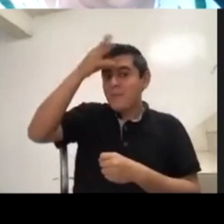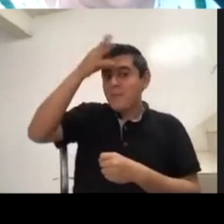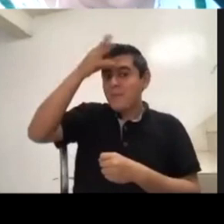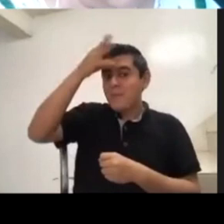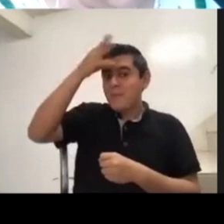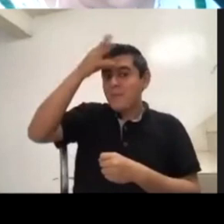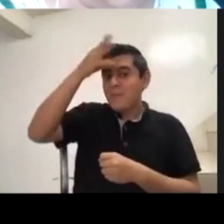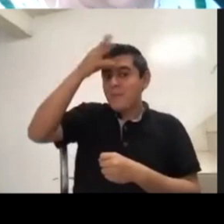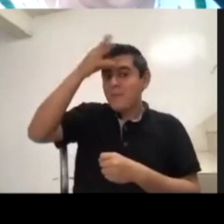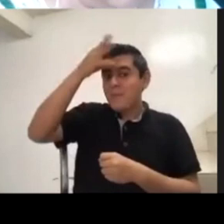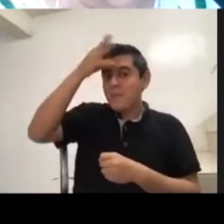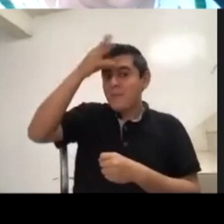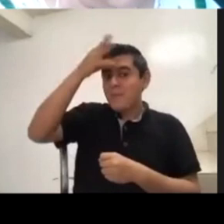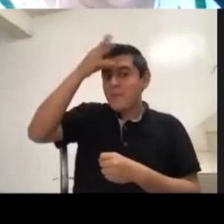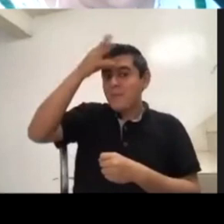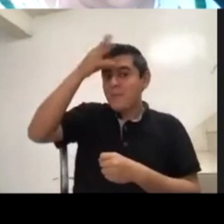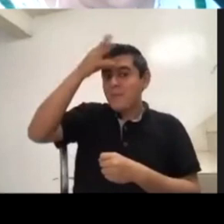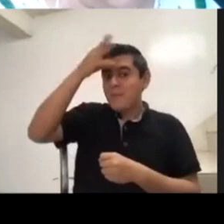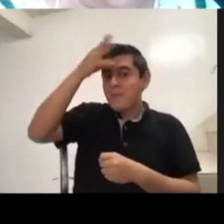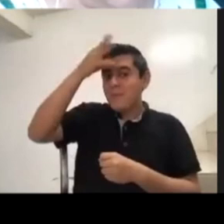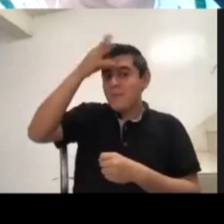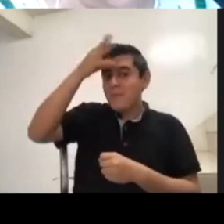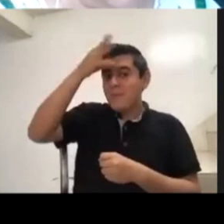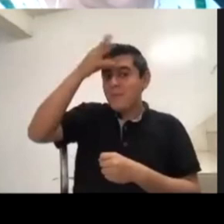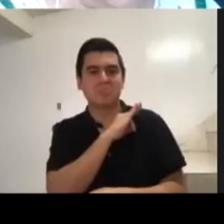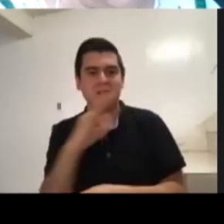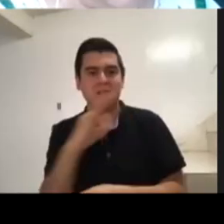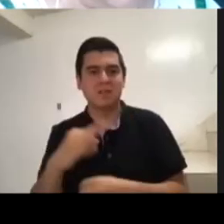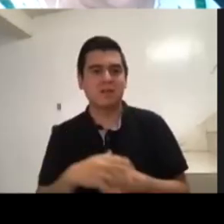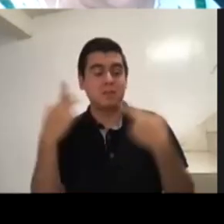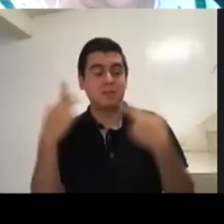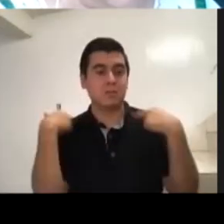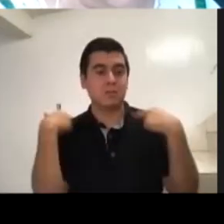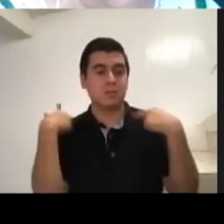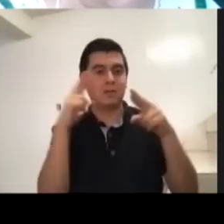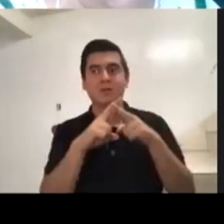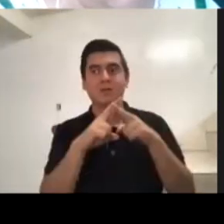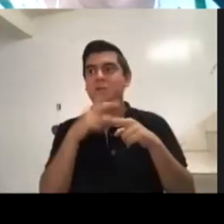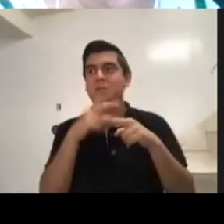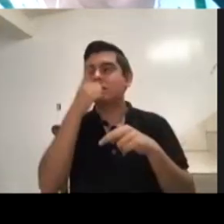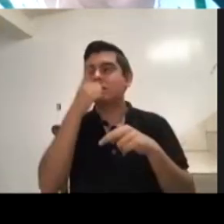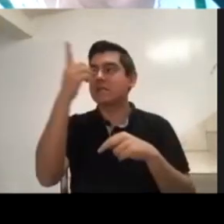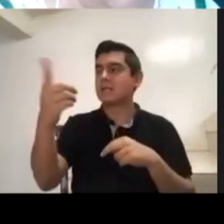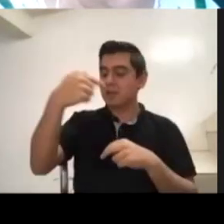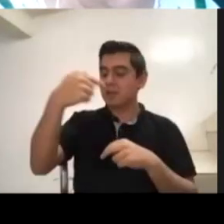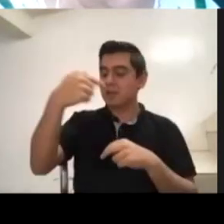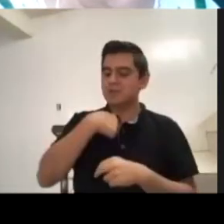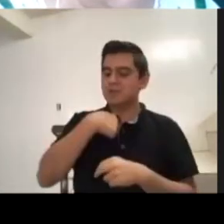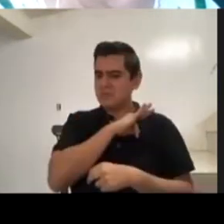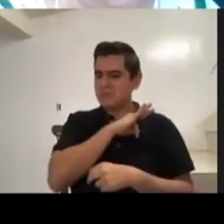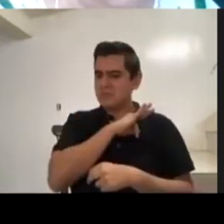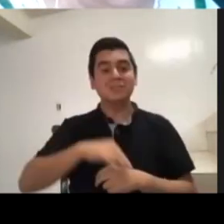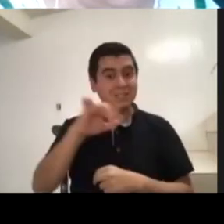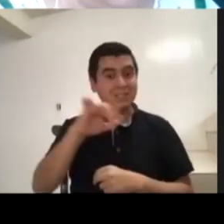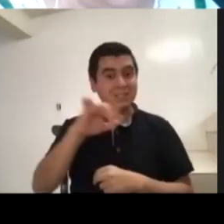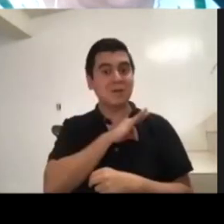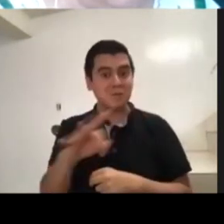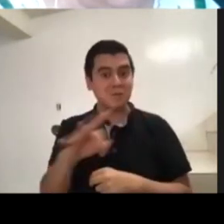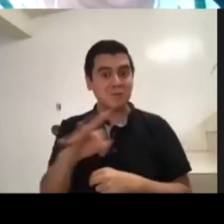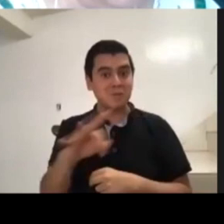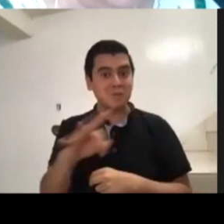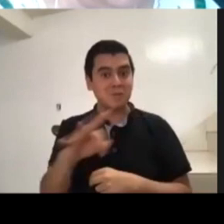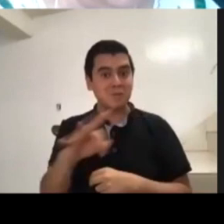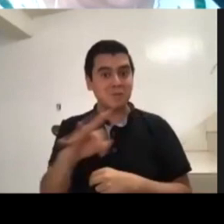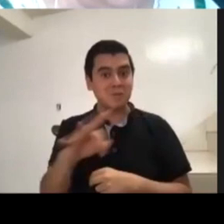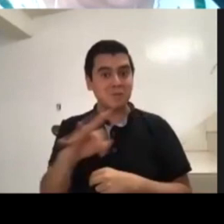maestra decía, es posible, claro que es posible con 30 alumnos si trabajamos por proyectos, si trabajamos en